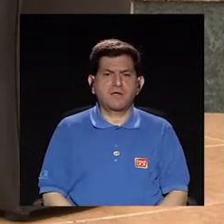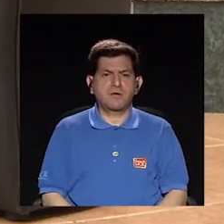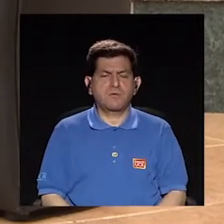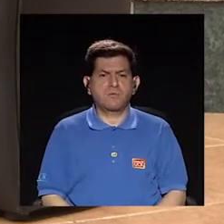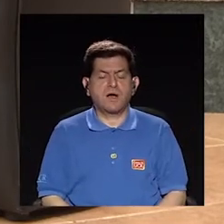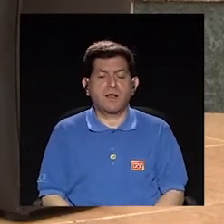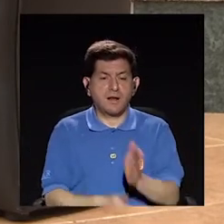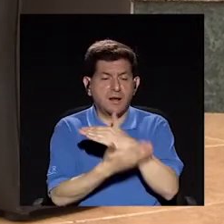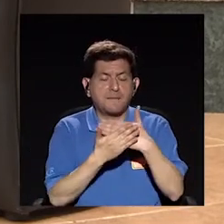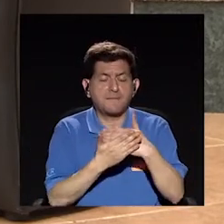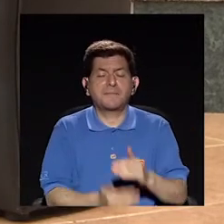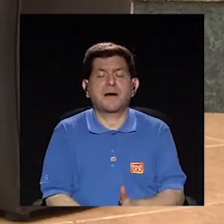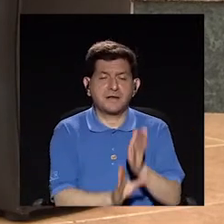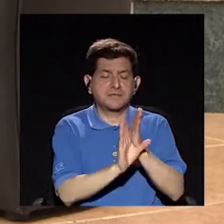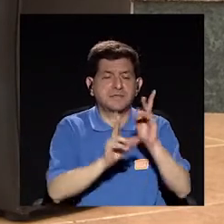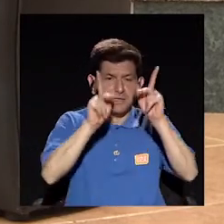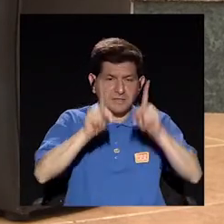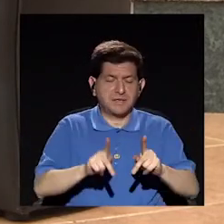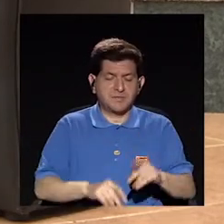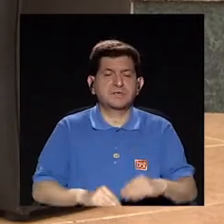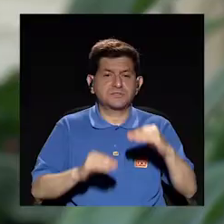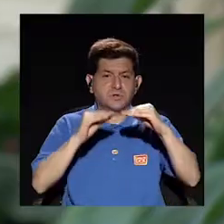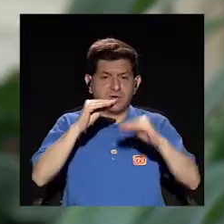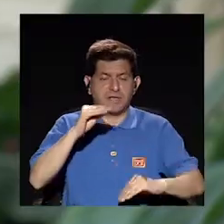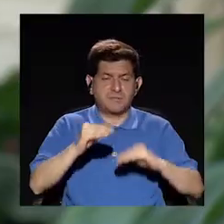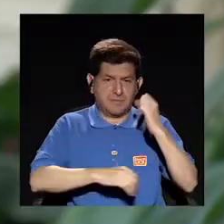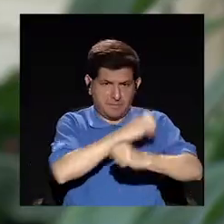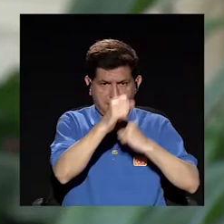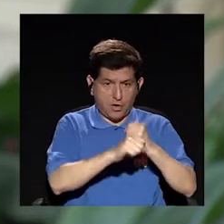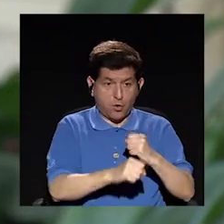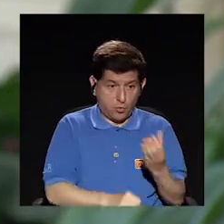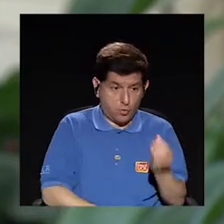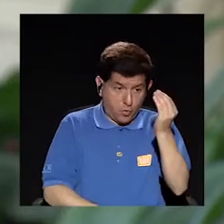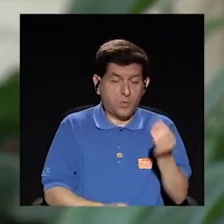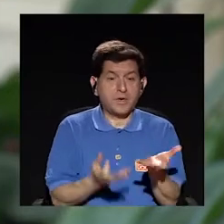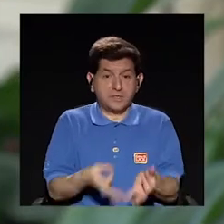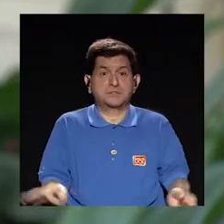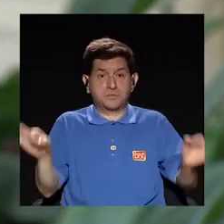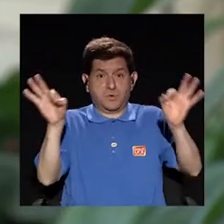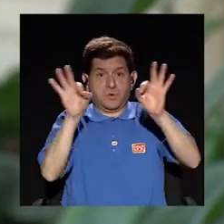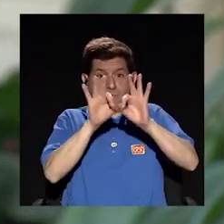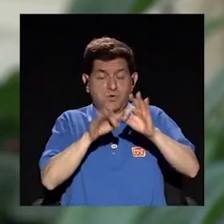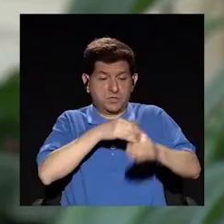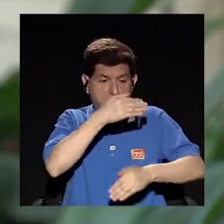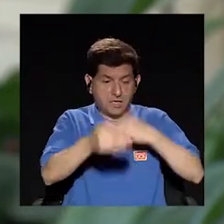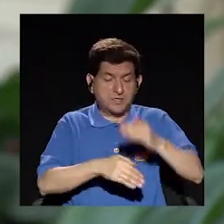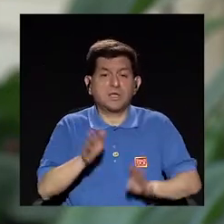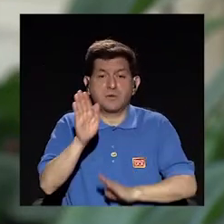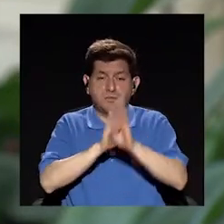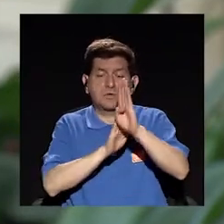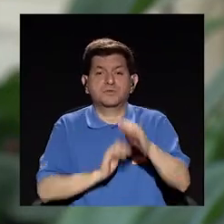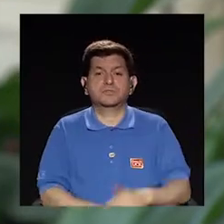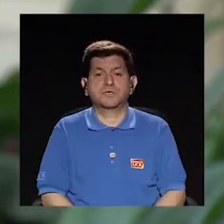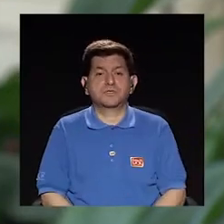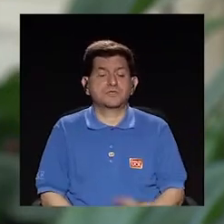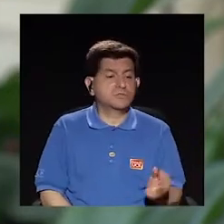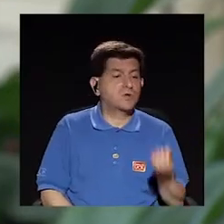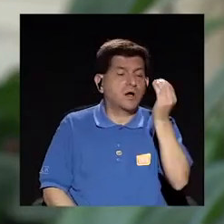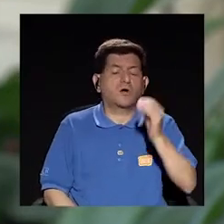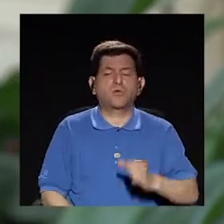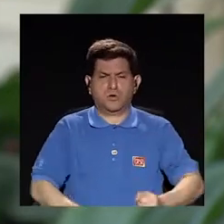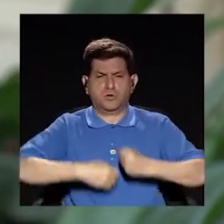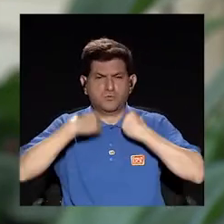también cuidar esa parte psicológica de las personas menores de edad, que es fundamental en este proceso de desarrollo igual. A los chicos